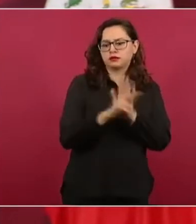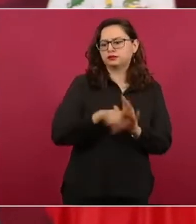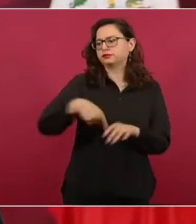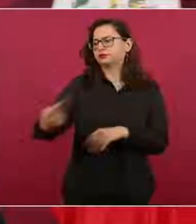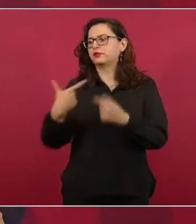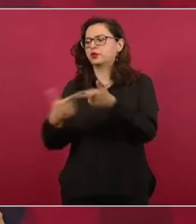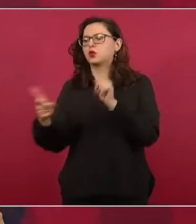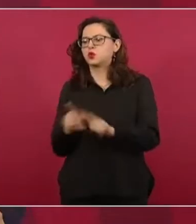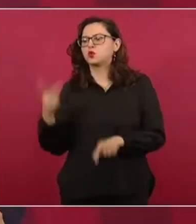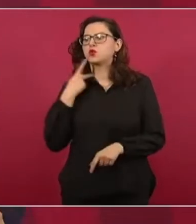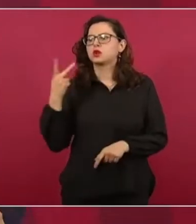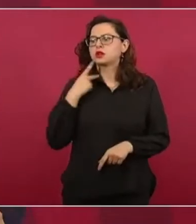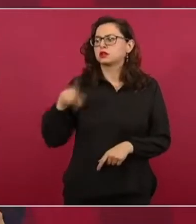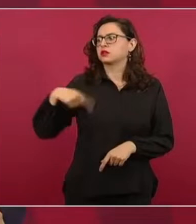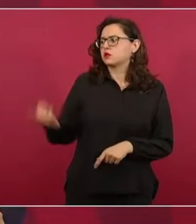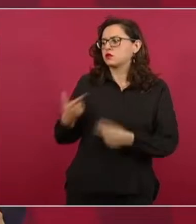profesionales,